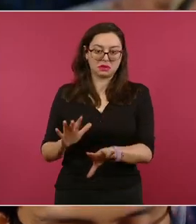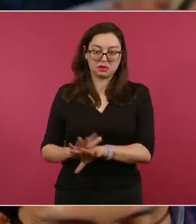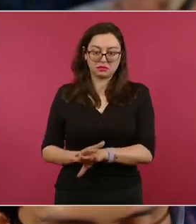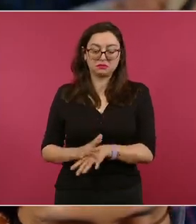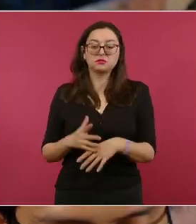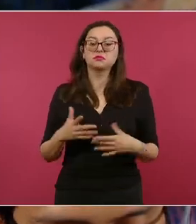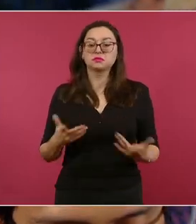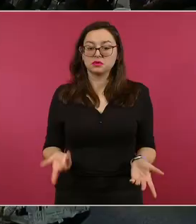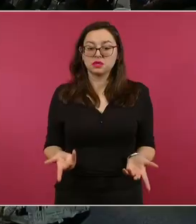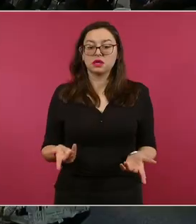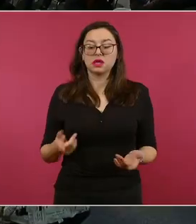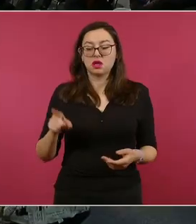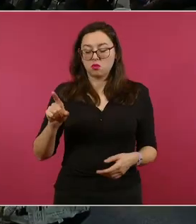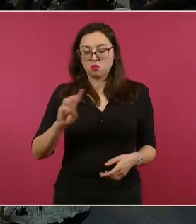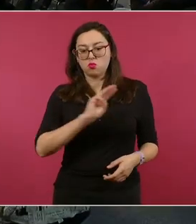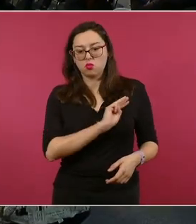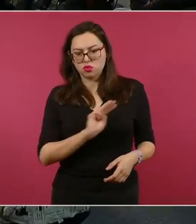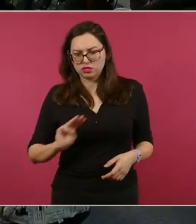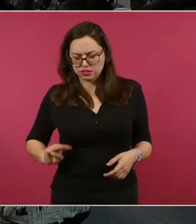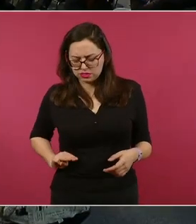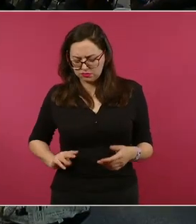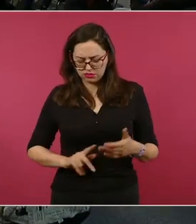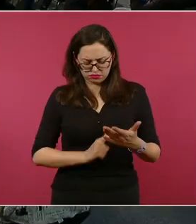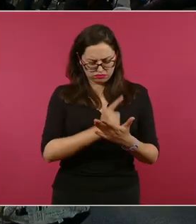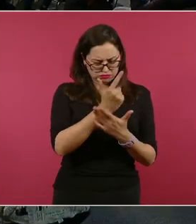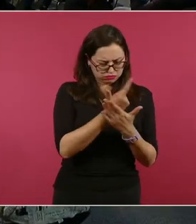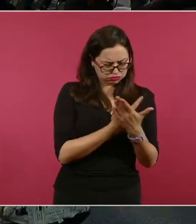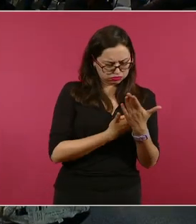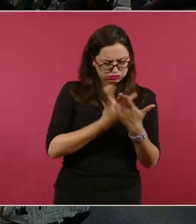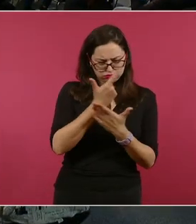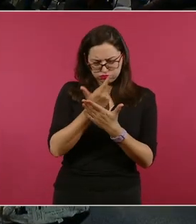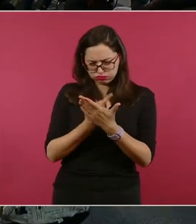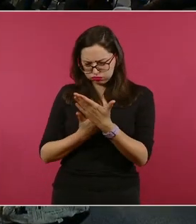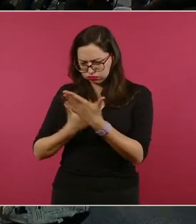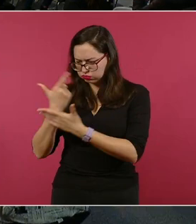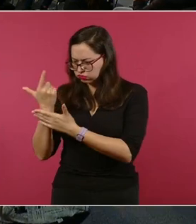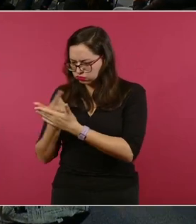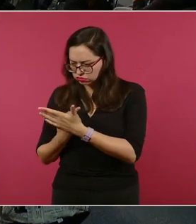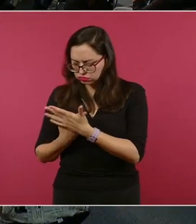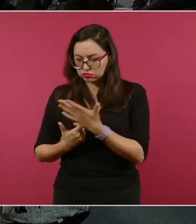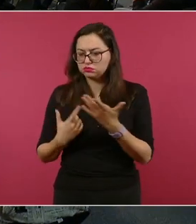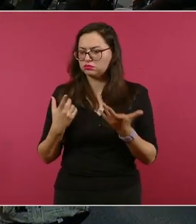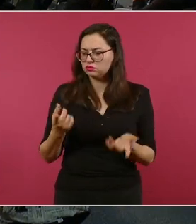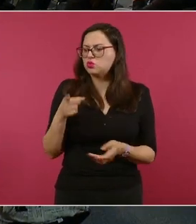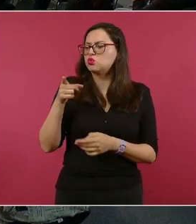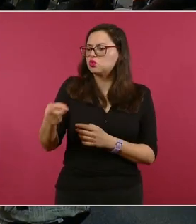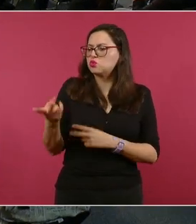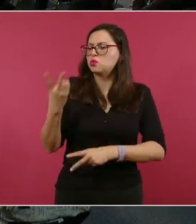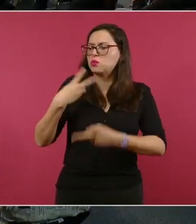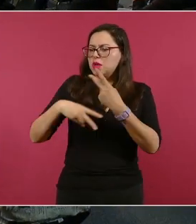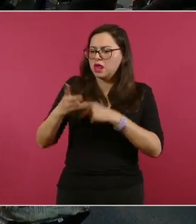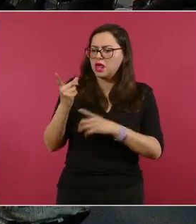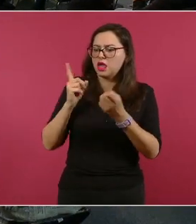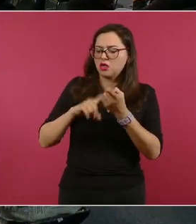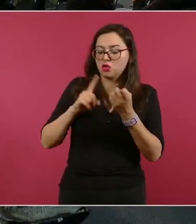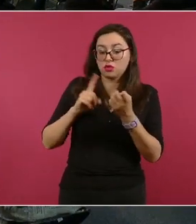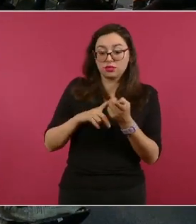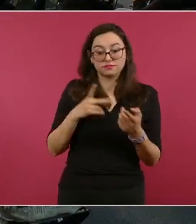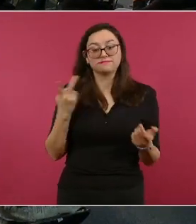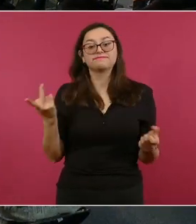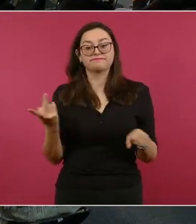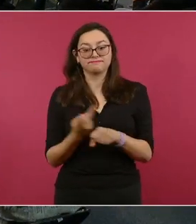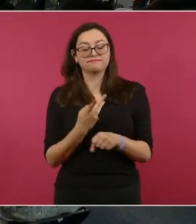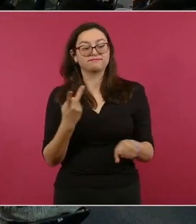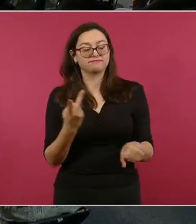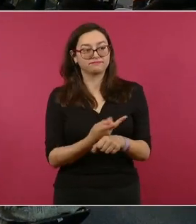sitios, pero también por municipios que han recibido a estas personas que han salido de sus comunidades. Con la propagación pues de los grupos criminales